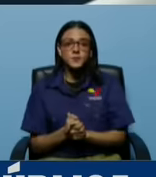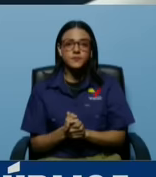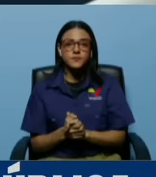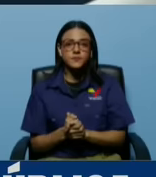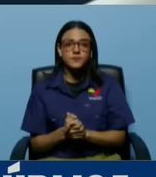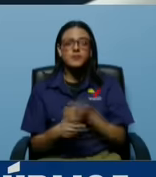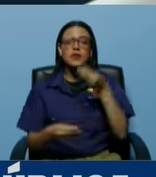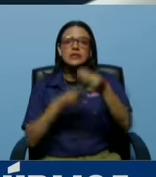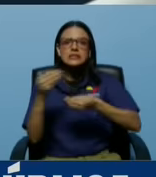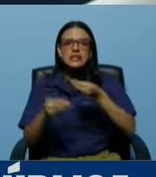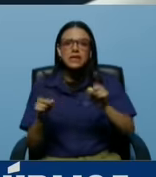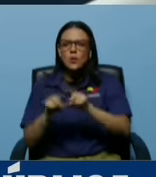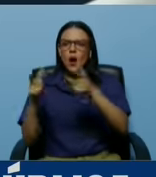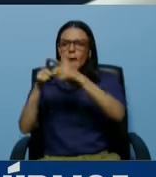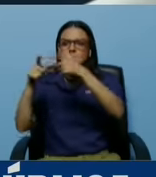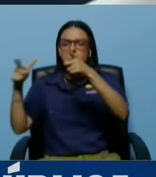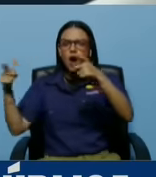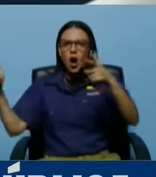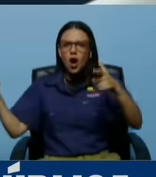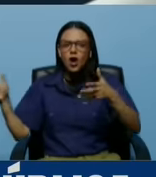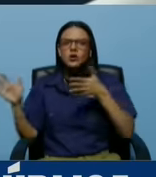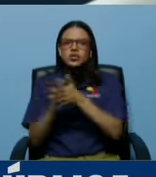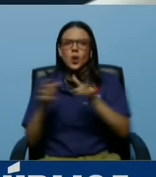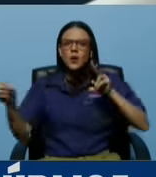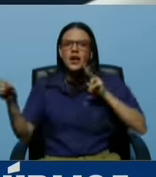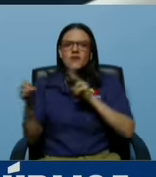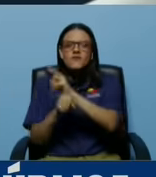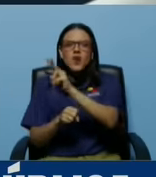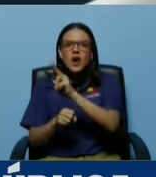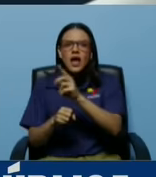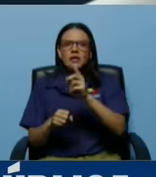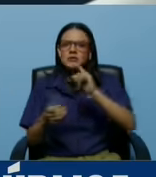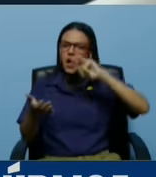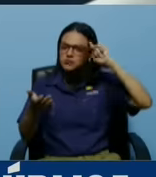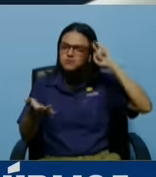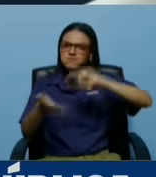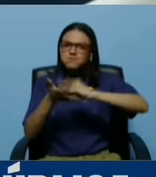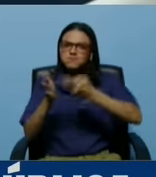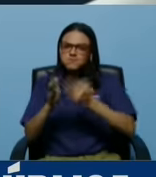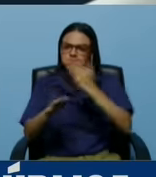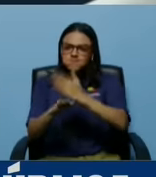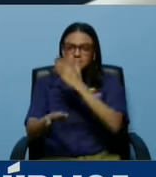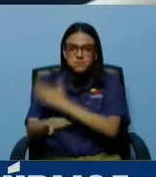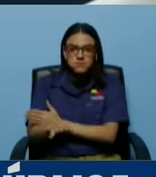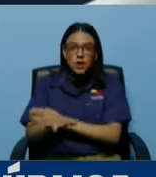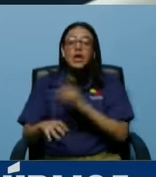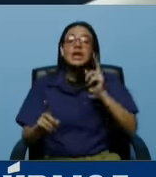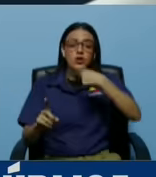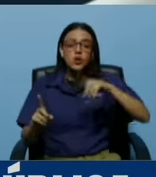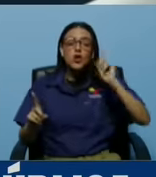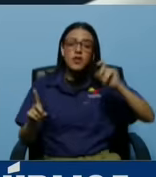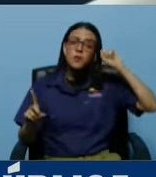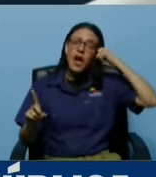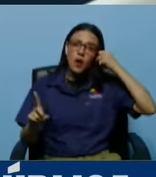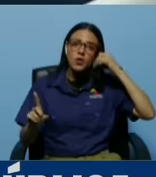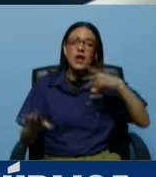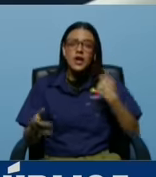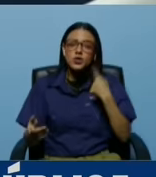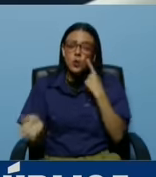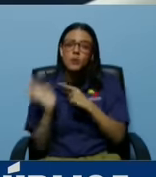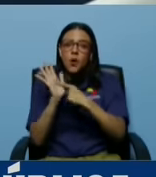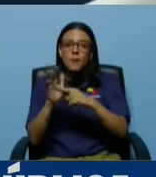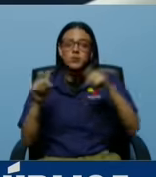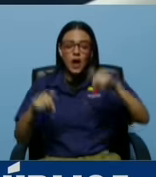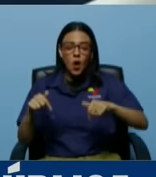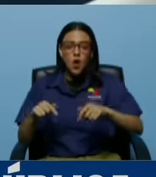se desató una oleada de violencia instrumentalizada, y debo recordarlo porque lo que voy a mostrar el día de